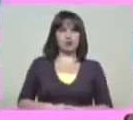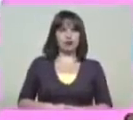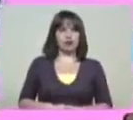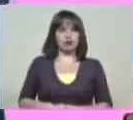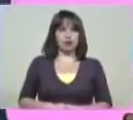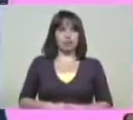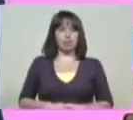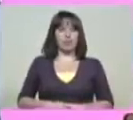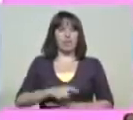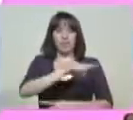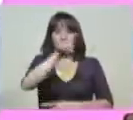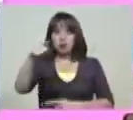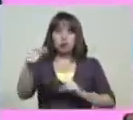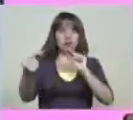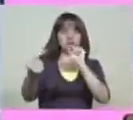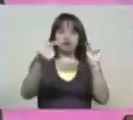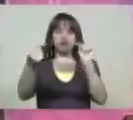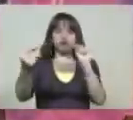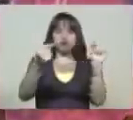Ustedes van a seguir deliberando,